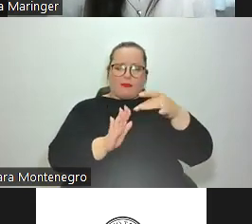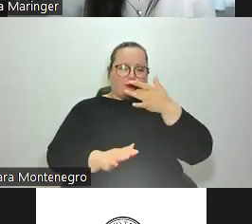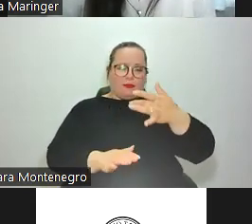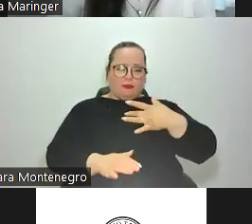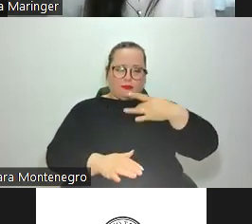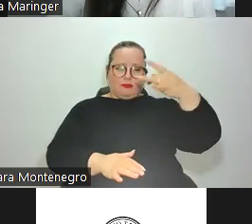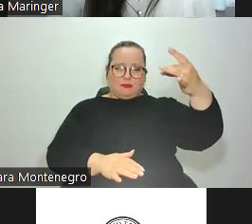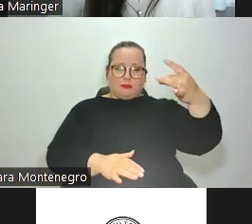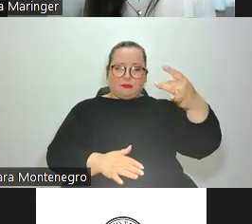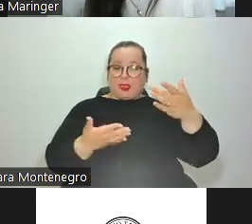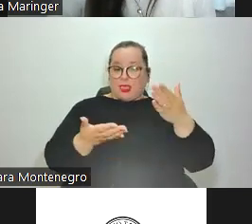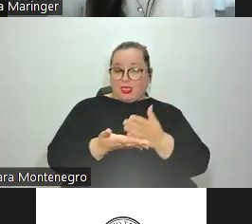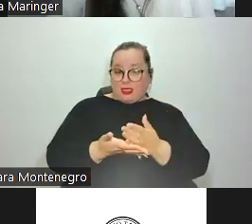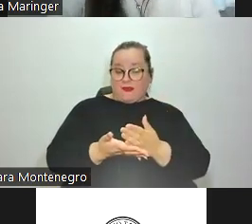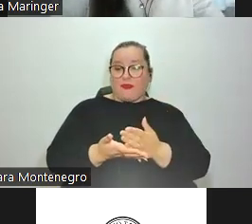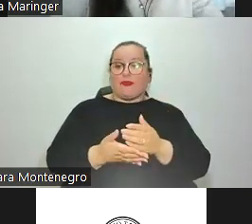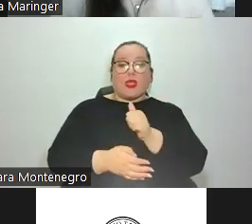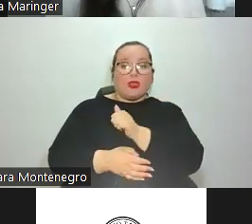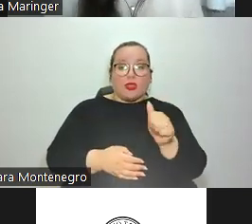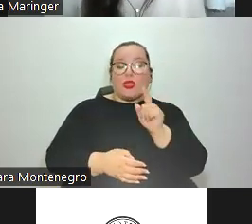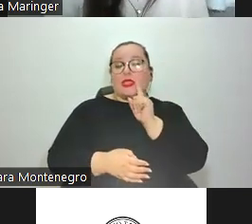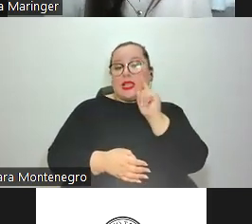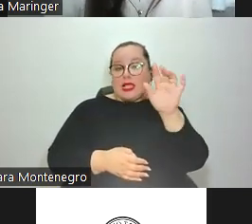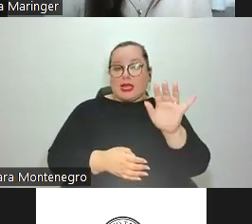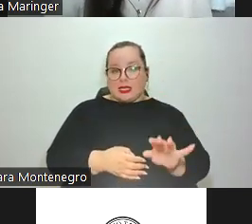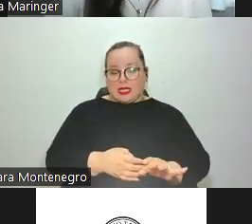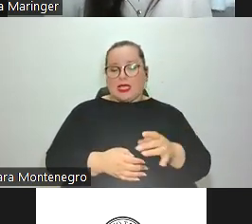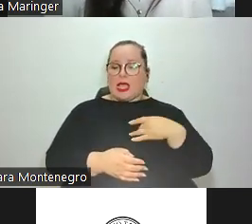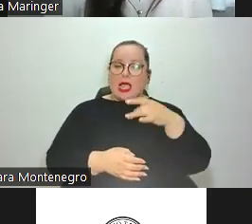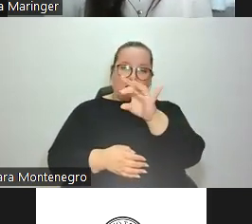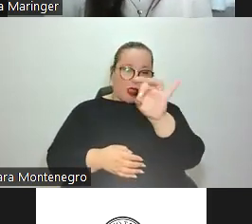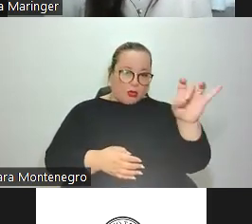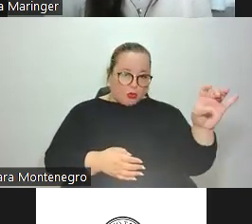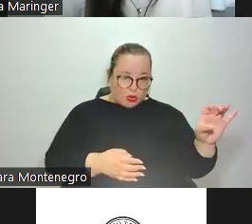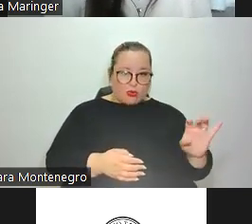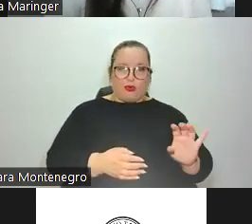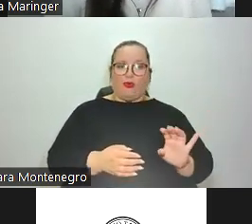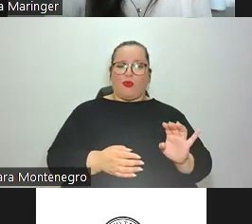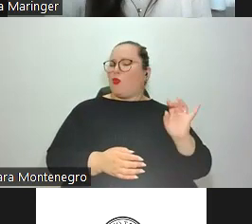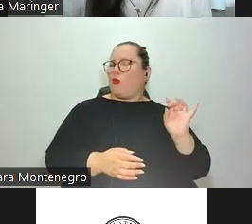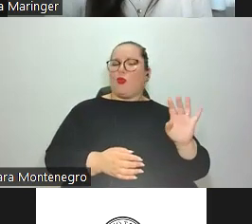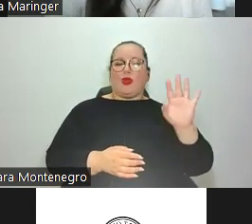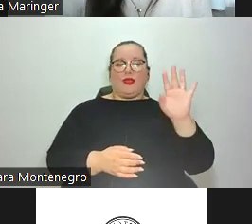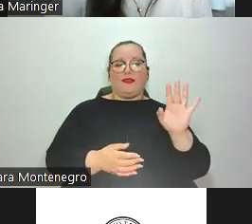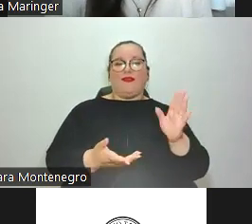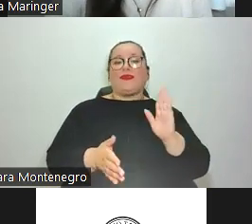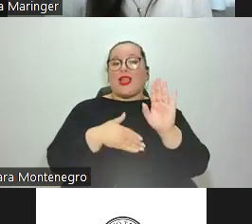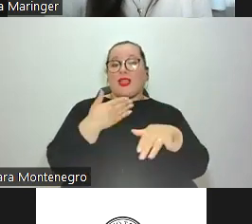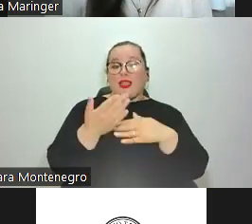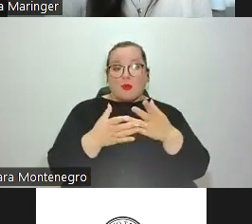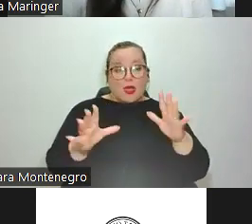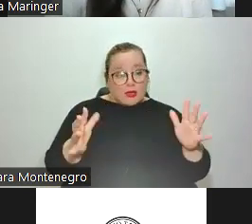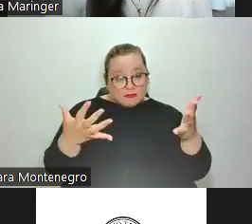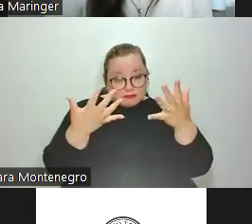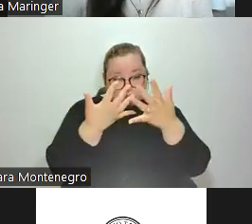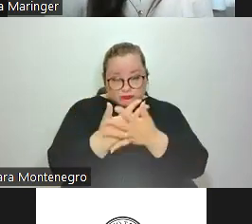Todos tenemos características que nos hacen únicos, ¿sí? Y combinadas, llegamos a ser las personas que somos